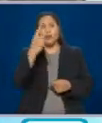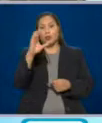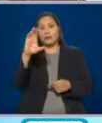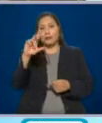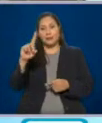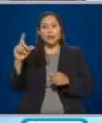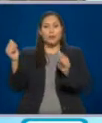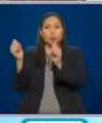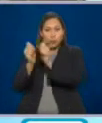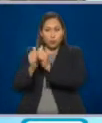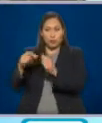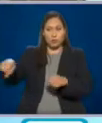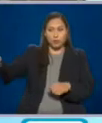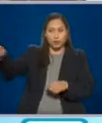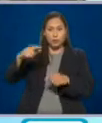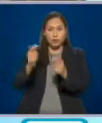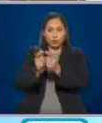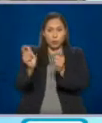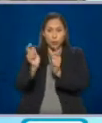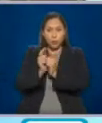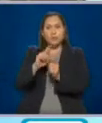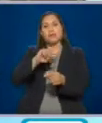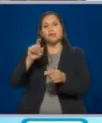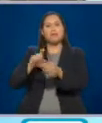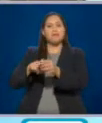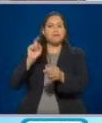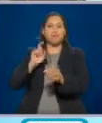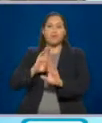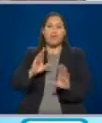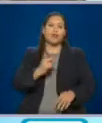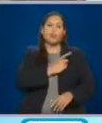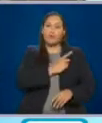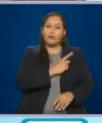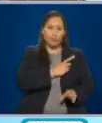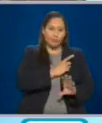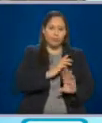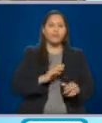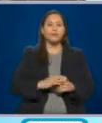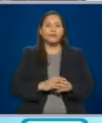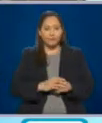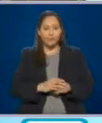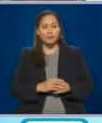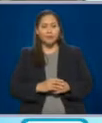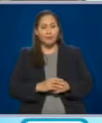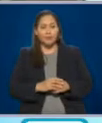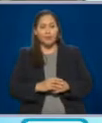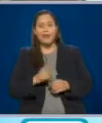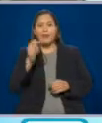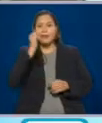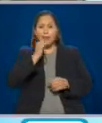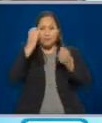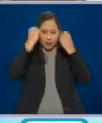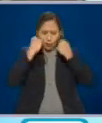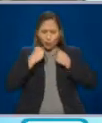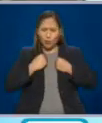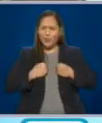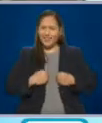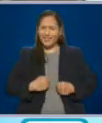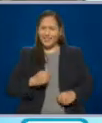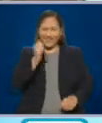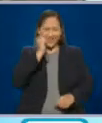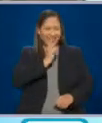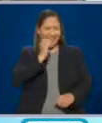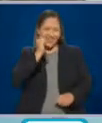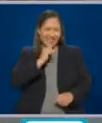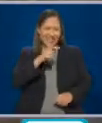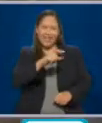y ya con su grupo y de ahí... Adiós. Solista. Oye, y siempre Pero sus suéteres, desde los entonces suéteres. a la